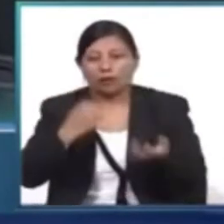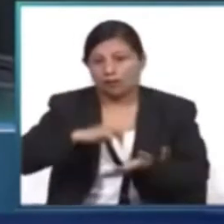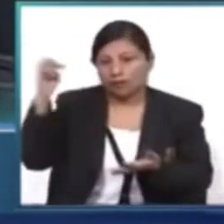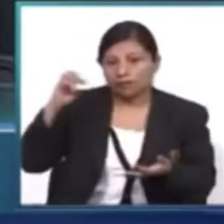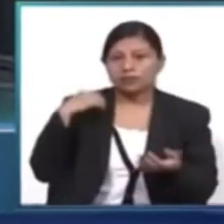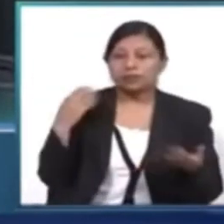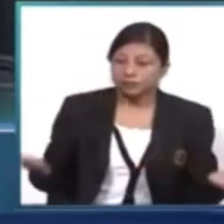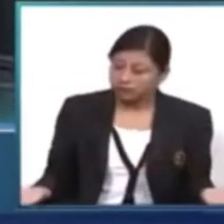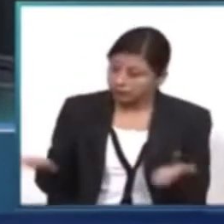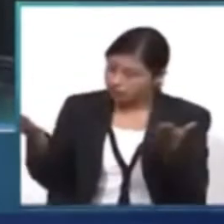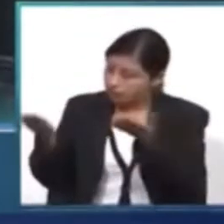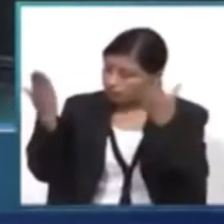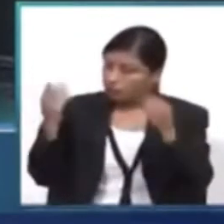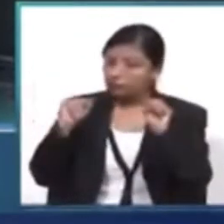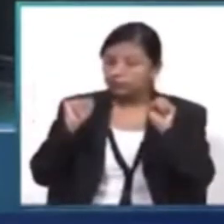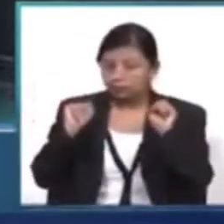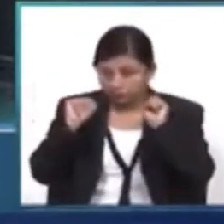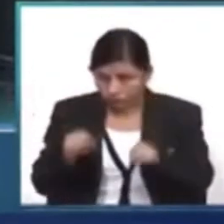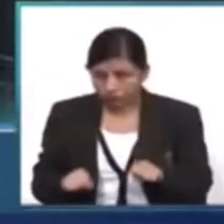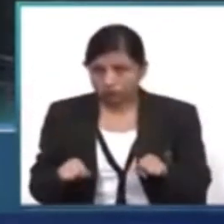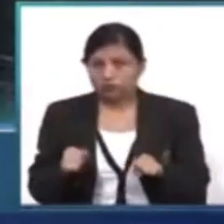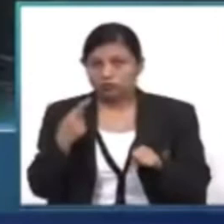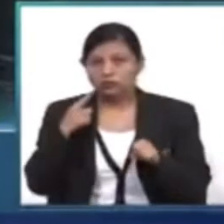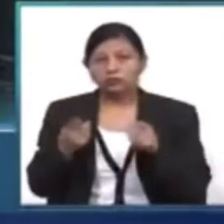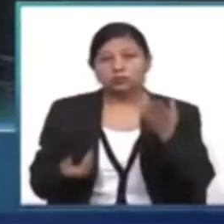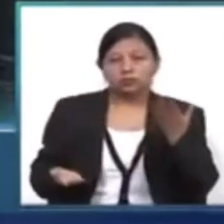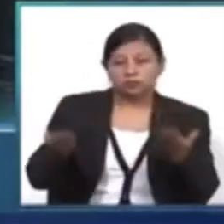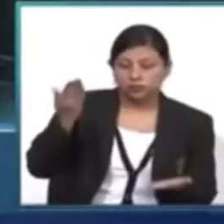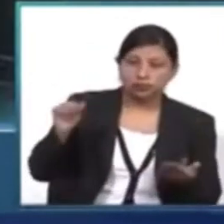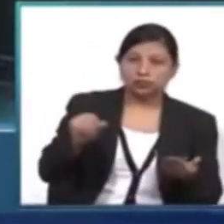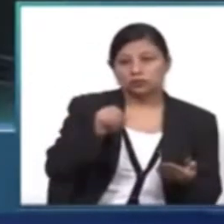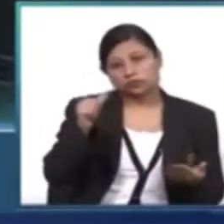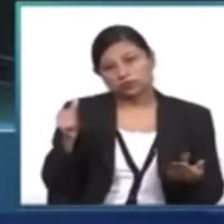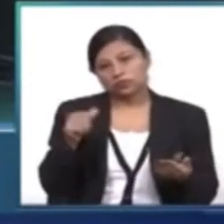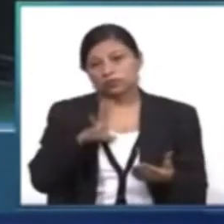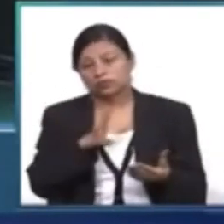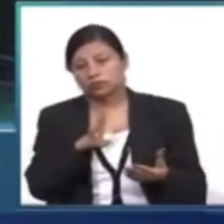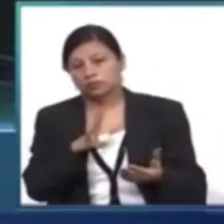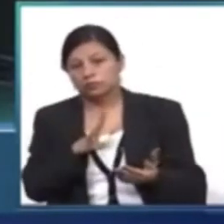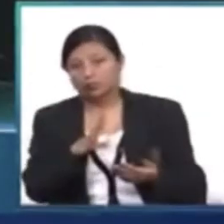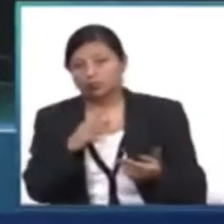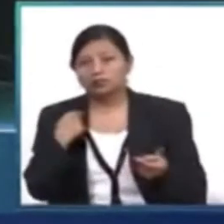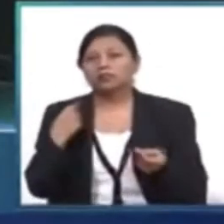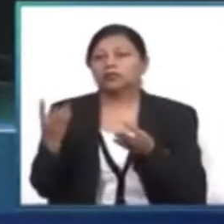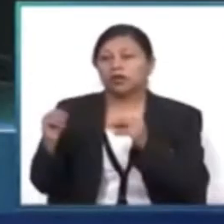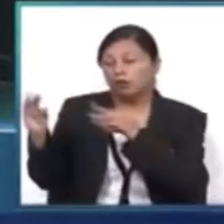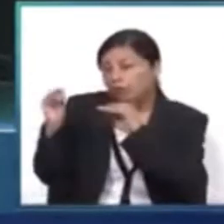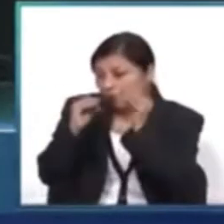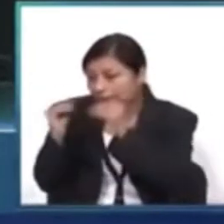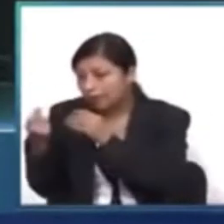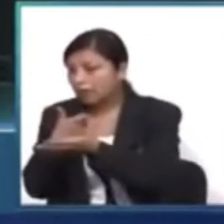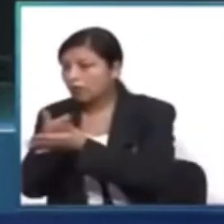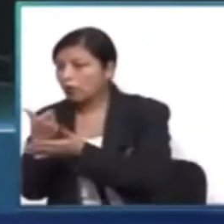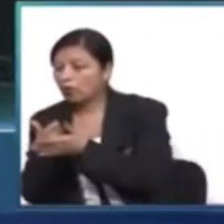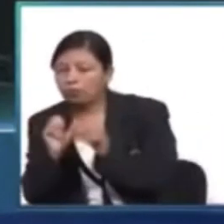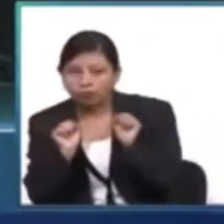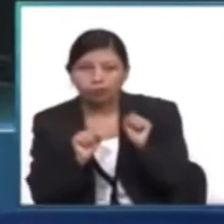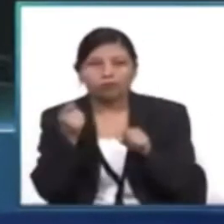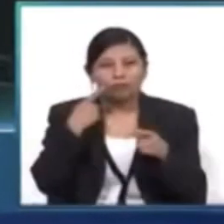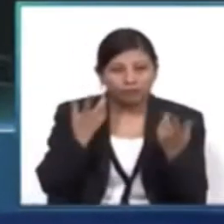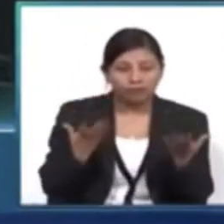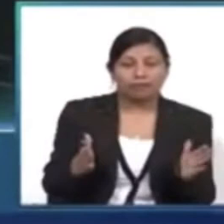están produciendo, para poder hacer paralelamente otro tipo de negociaciones de compra, para no